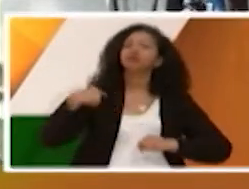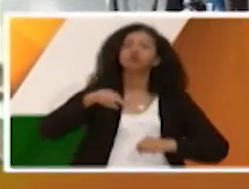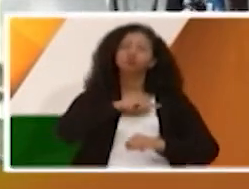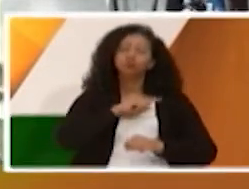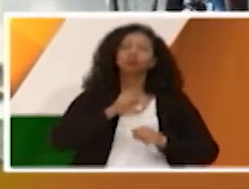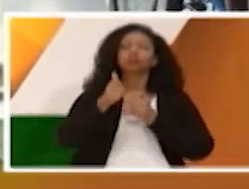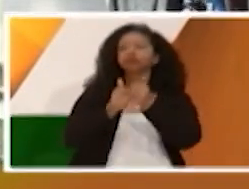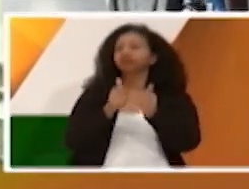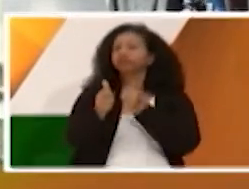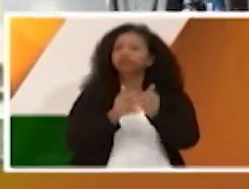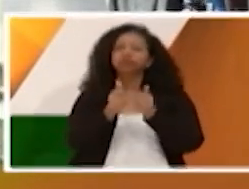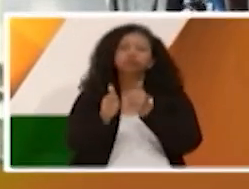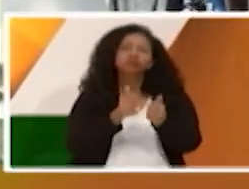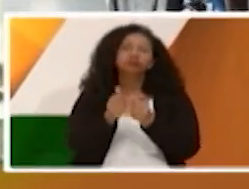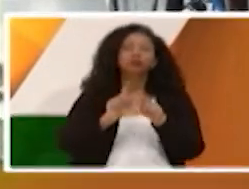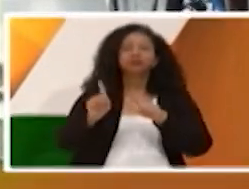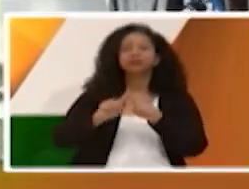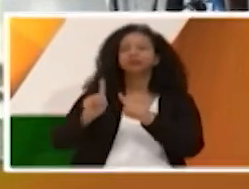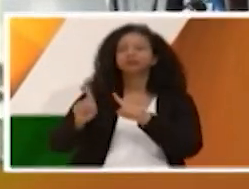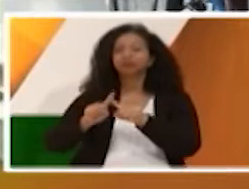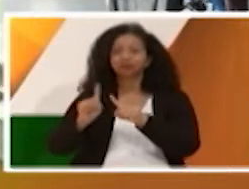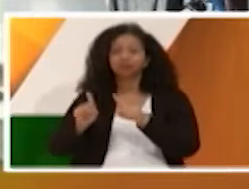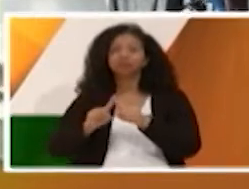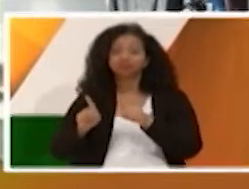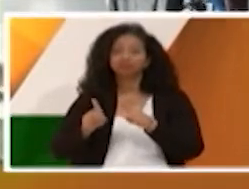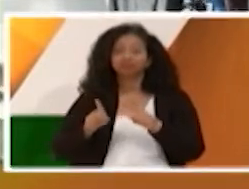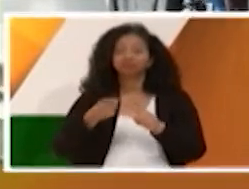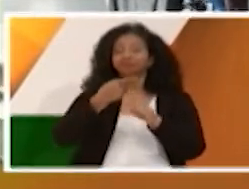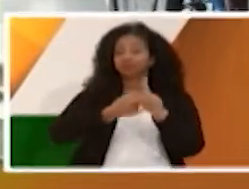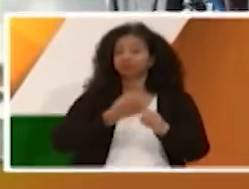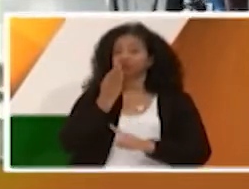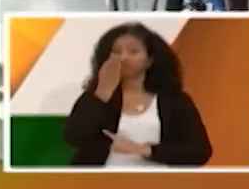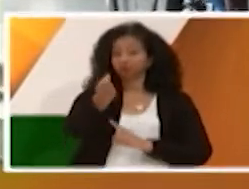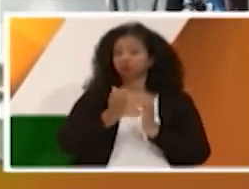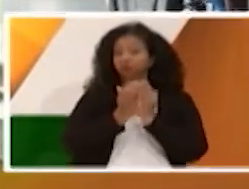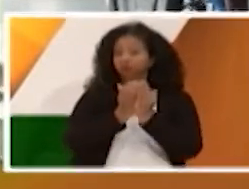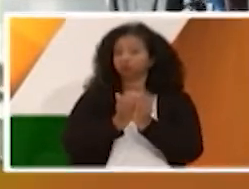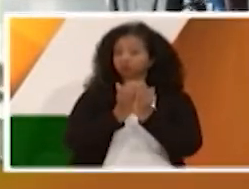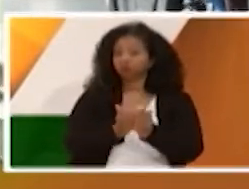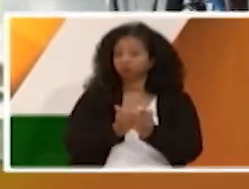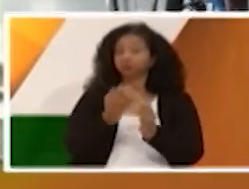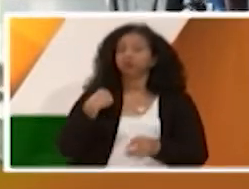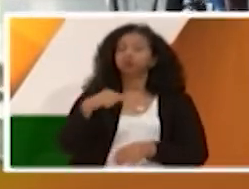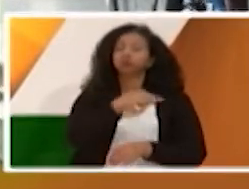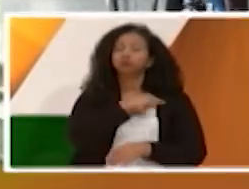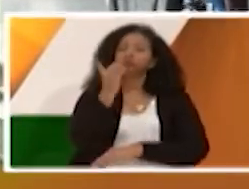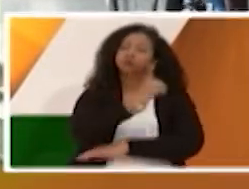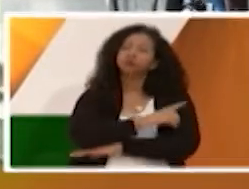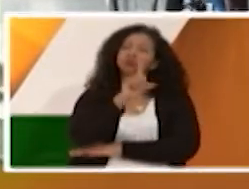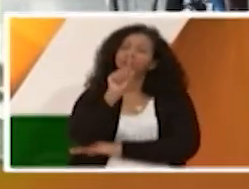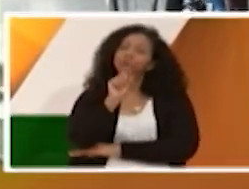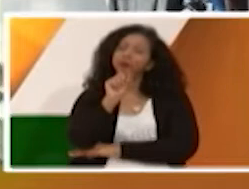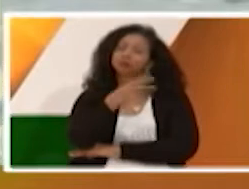competición internacional, en los centroamericanos, y precisamente el mes próximo vamos a estar también del 20 al